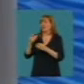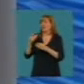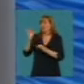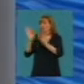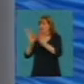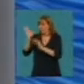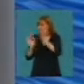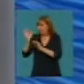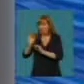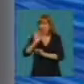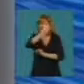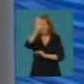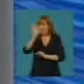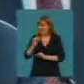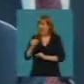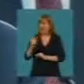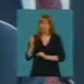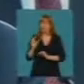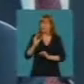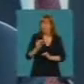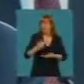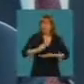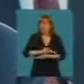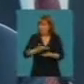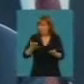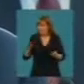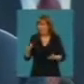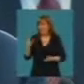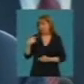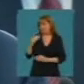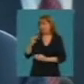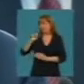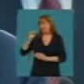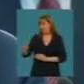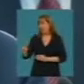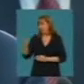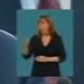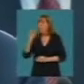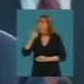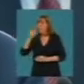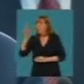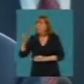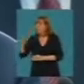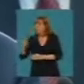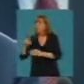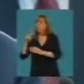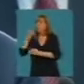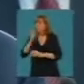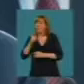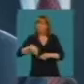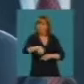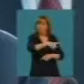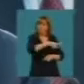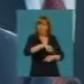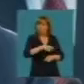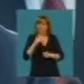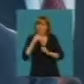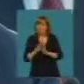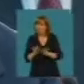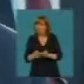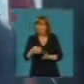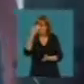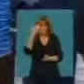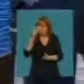para el que habéis sido nombrado, cumpliendo y haciendo cumplir, en cuanto de vos dependa, la Constitución de la Nación